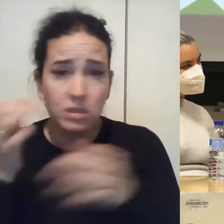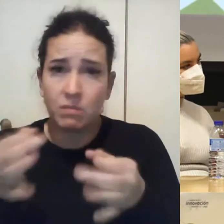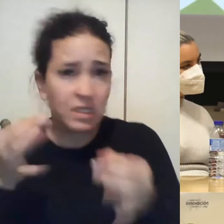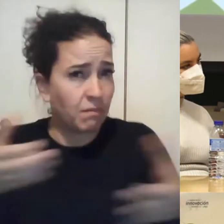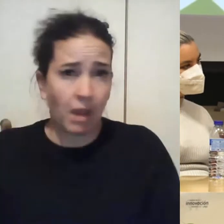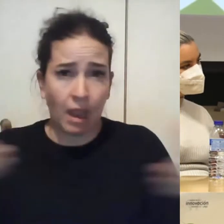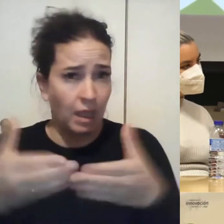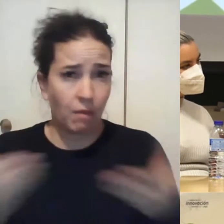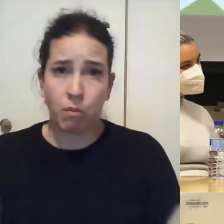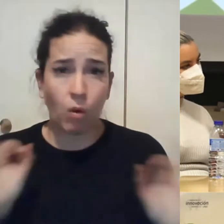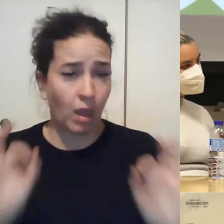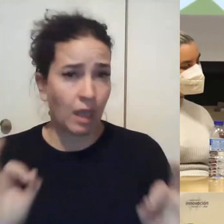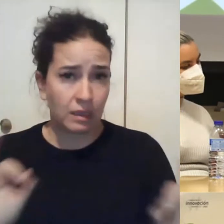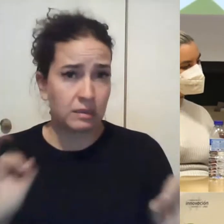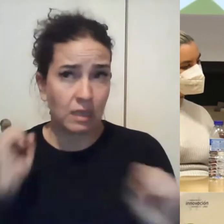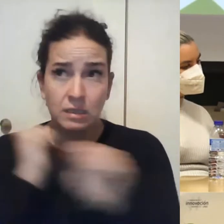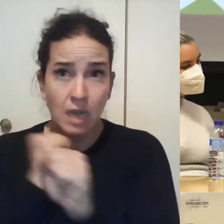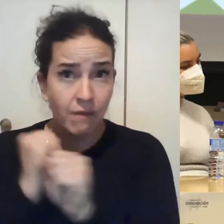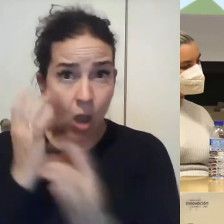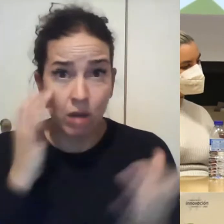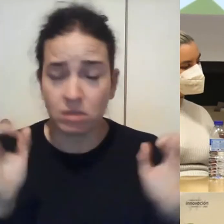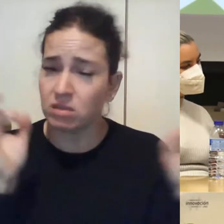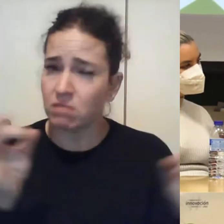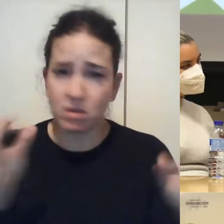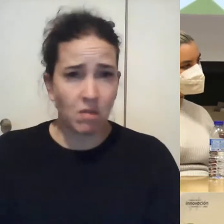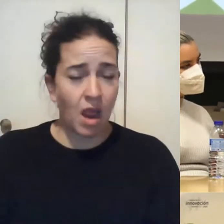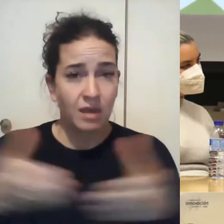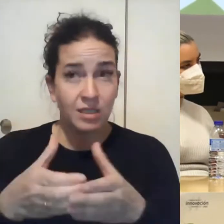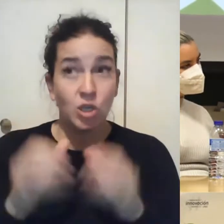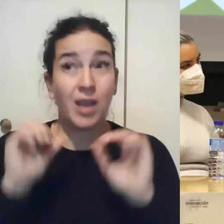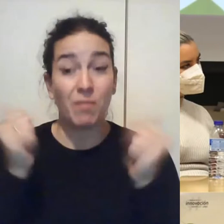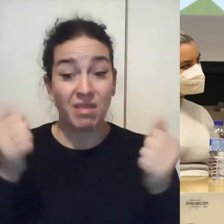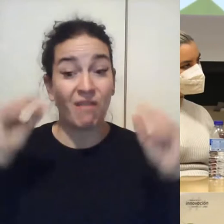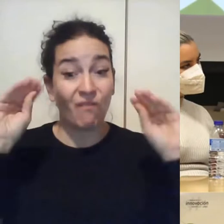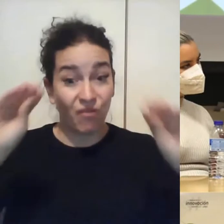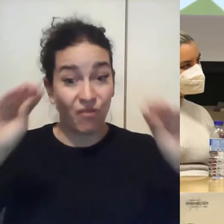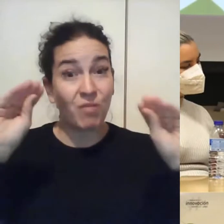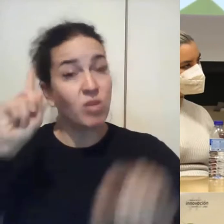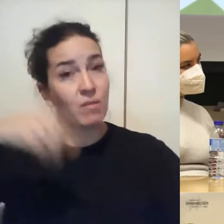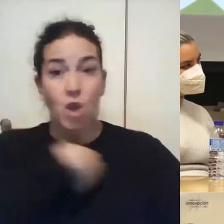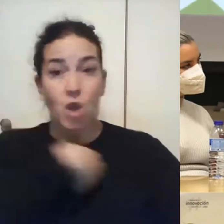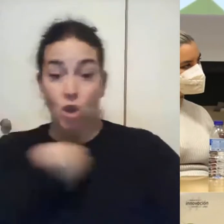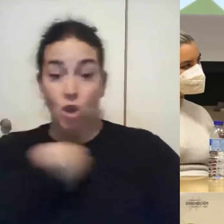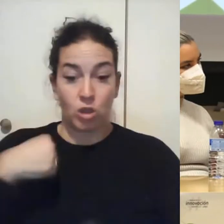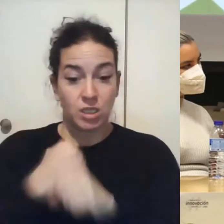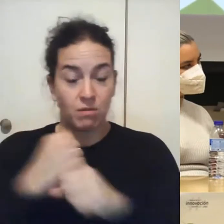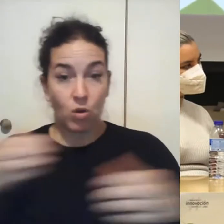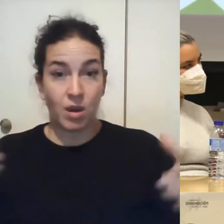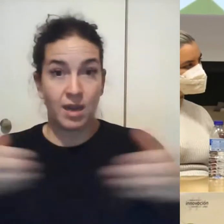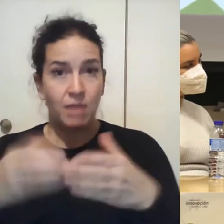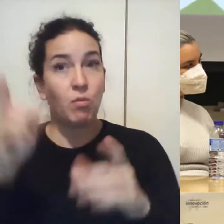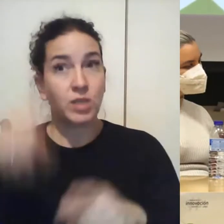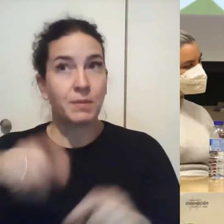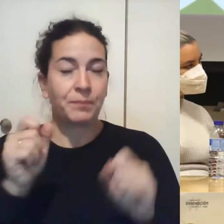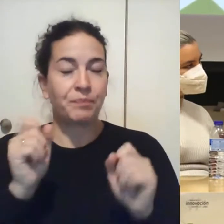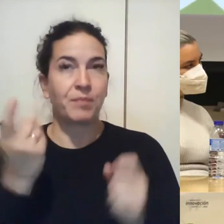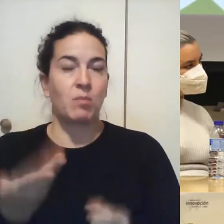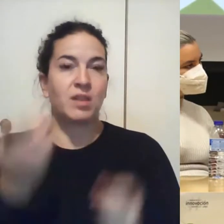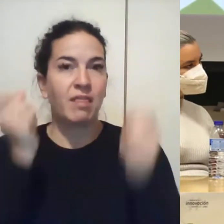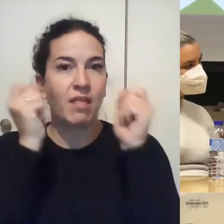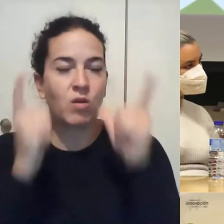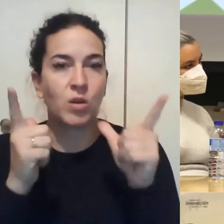Por tanto, empezar a introducir ese rol en la formación y además darse cuenta de que hablar, o en el